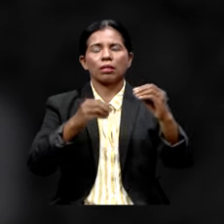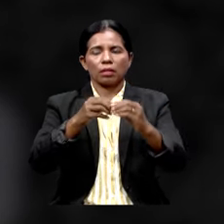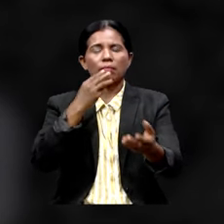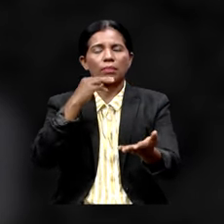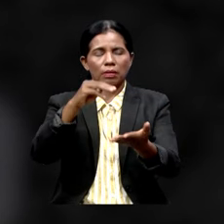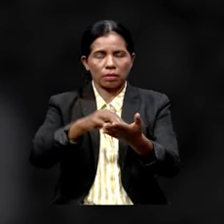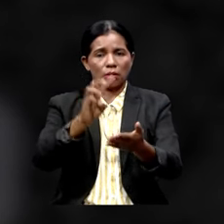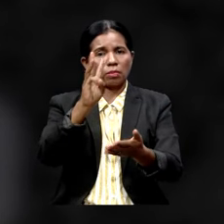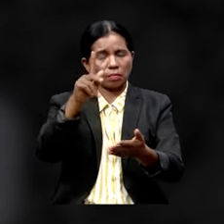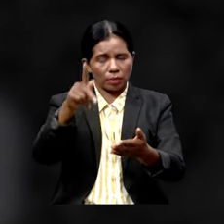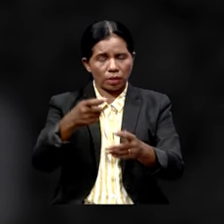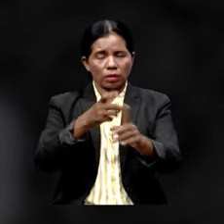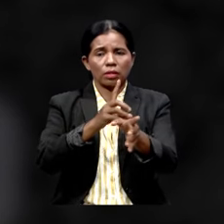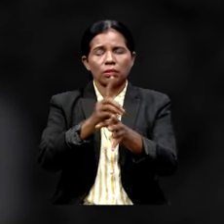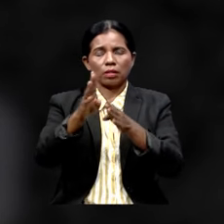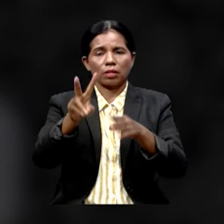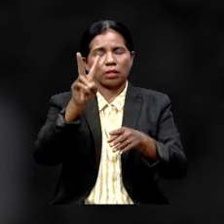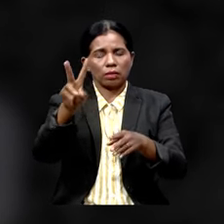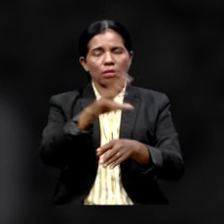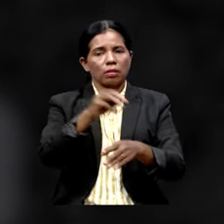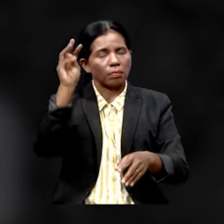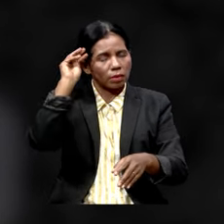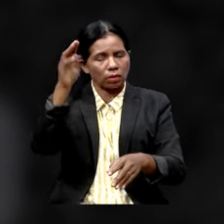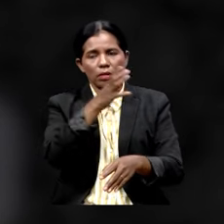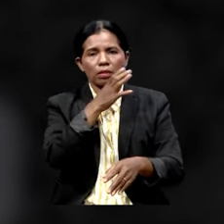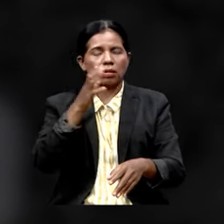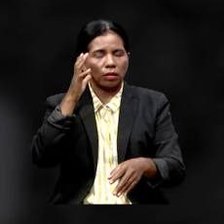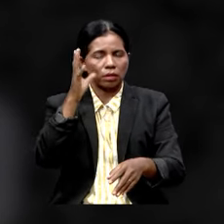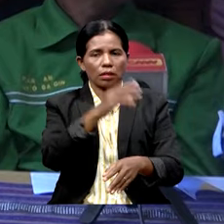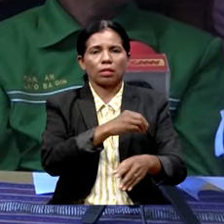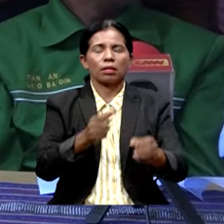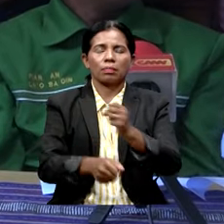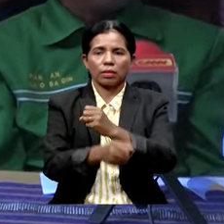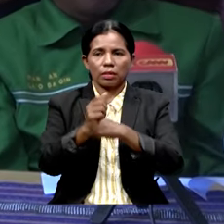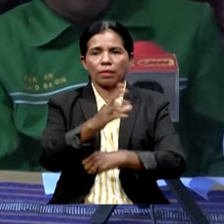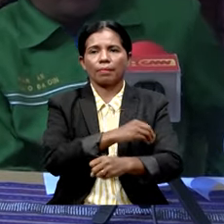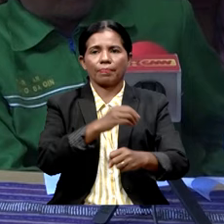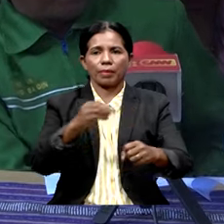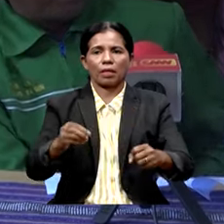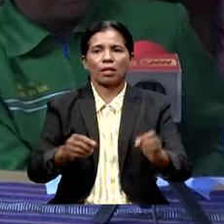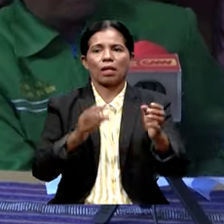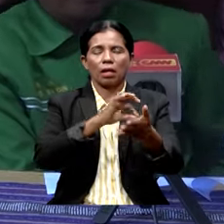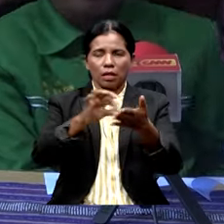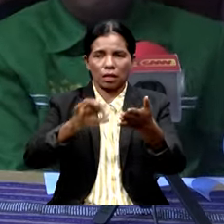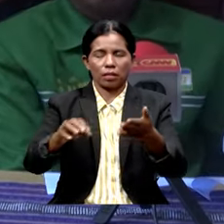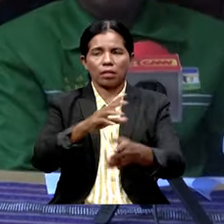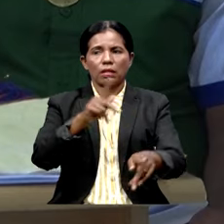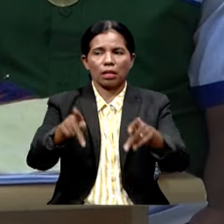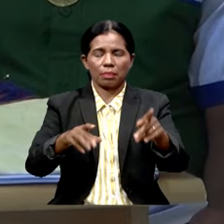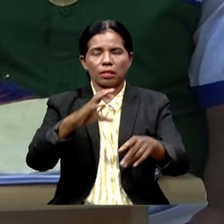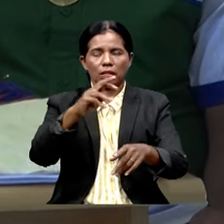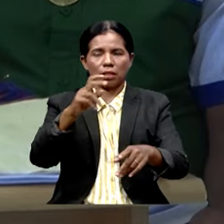mensaje WhatsApp, cuyo dirigente en el rue y el Ministerio de Agricultura, Pecuaria, Pesca y Floresta, también menciona militante